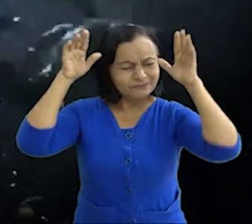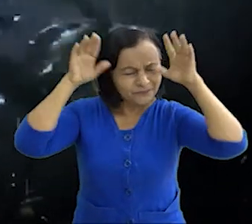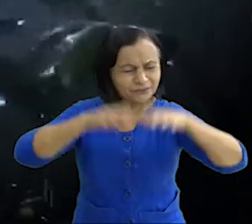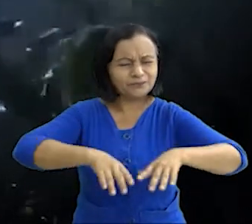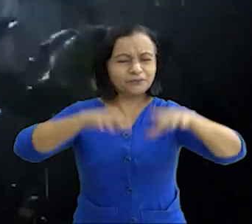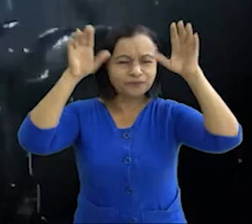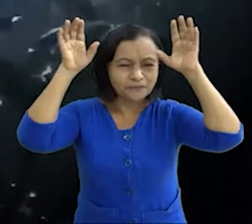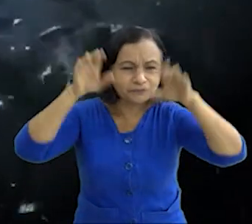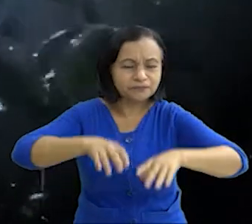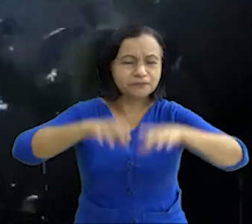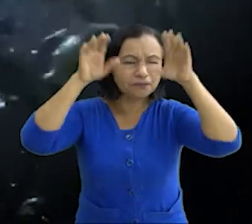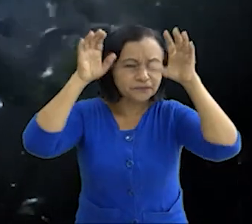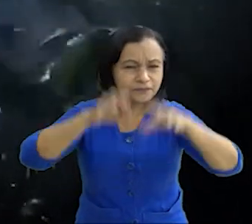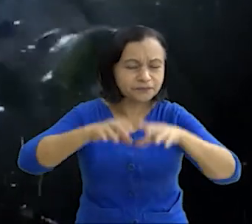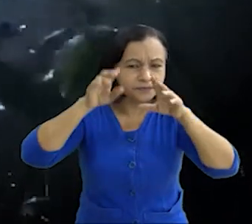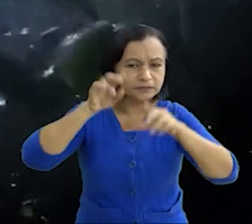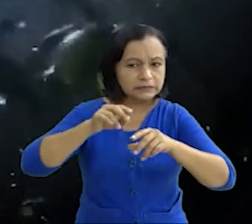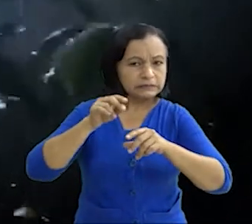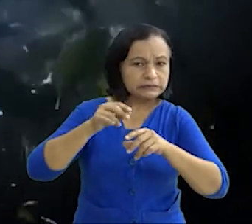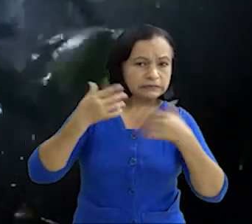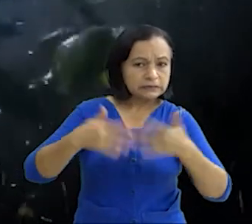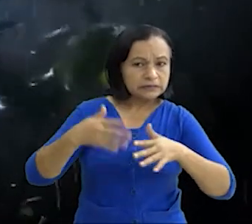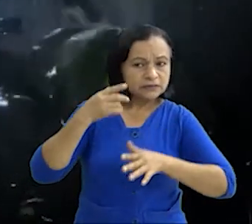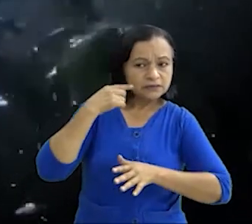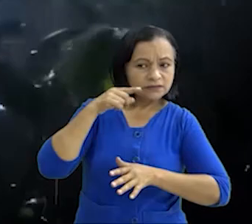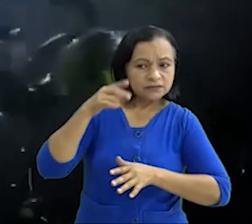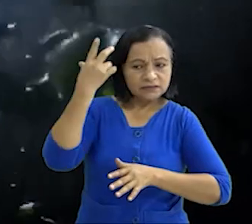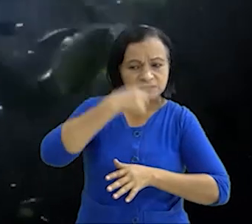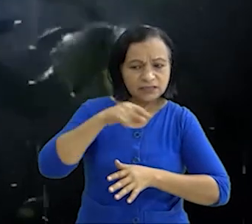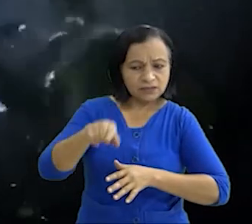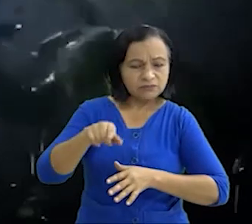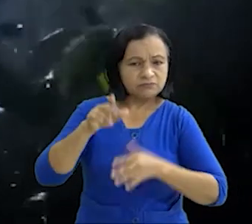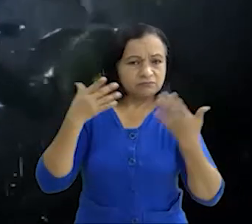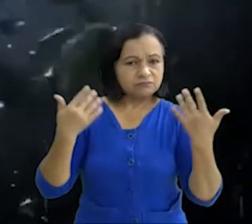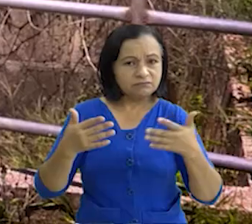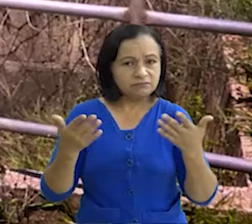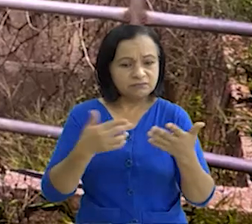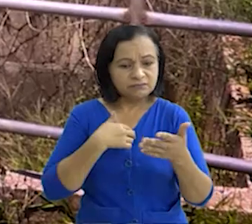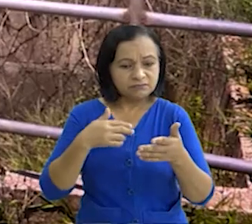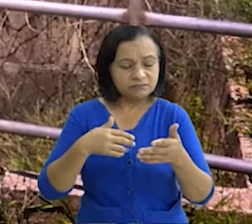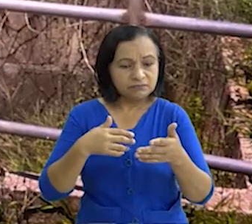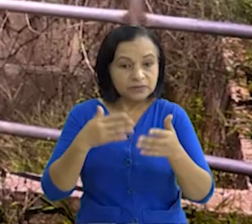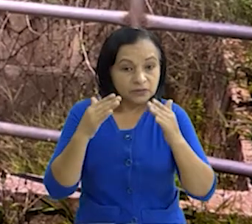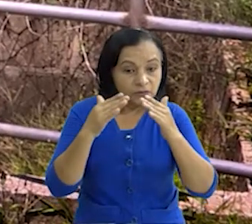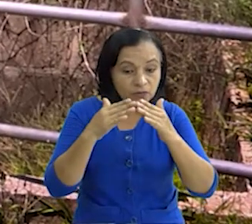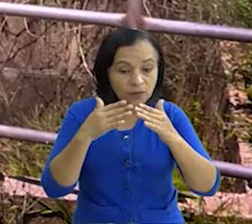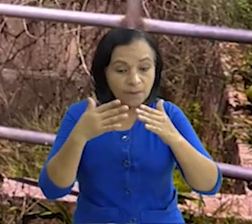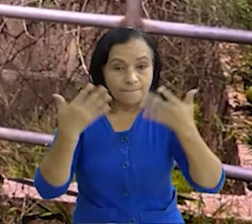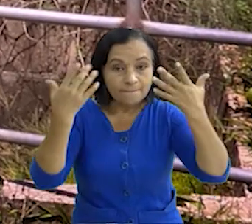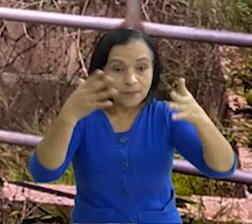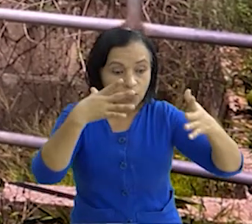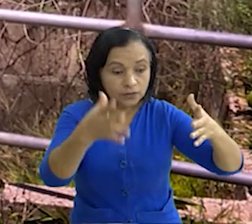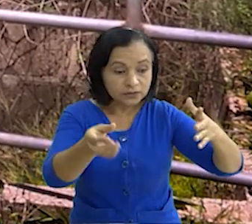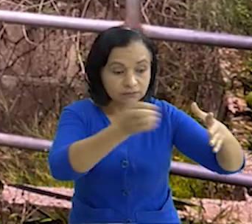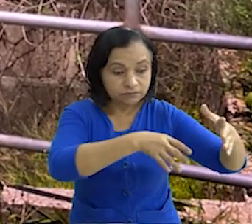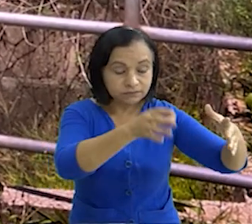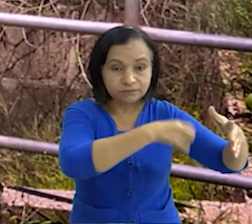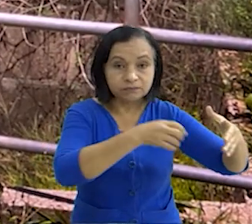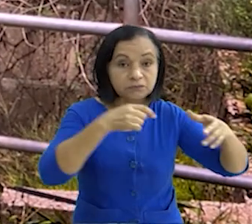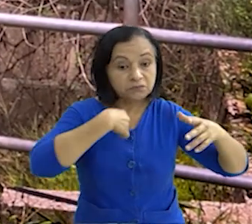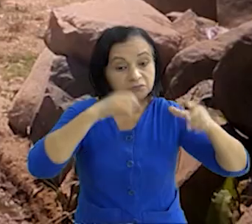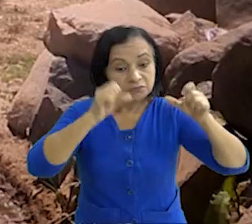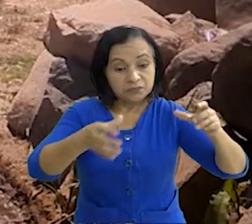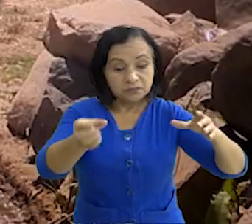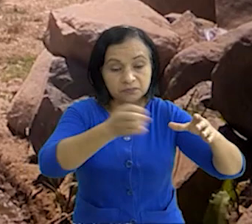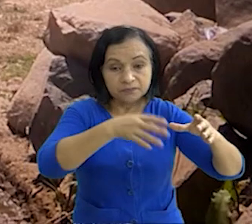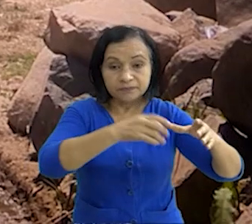lluvia. Al mirar que esto ya iba más seria la cosa, nos salimos, recogí unas cositas, lo que pude,